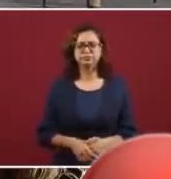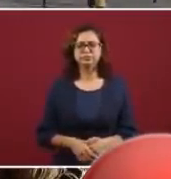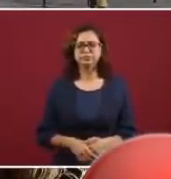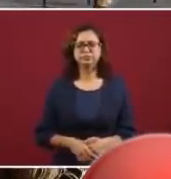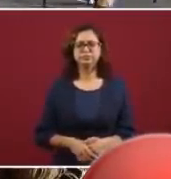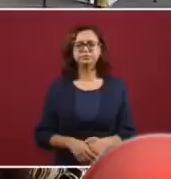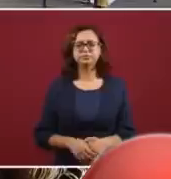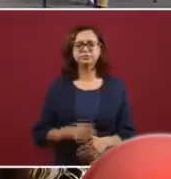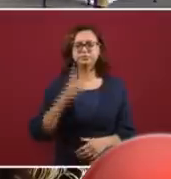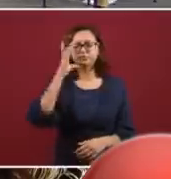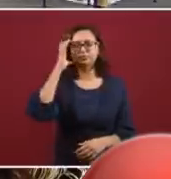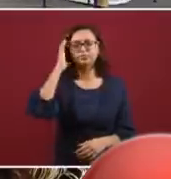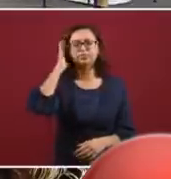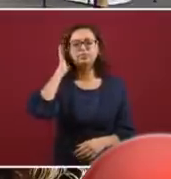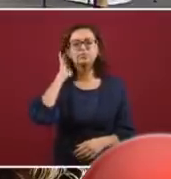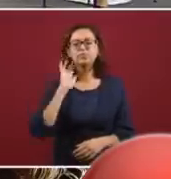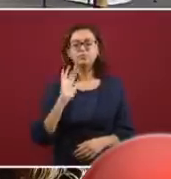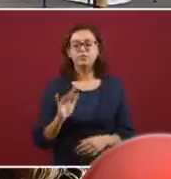Gracias, buenos días.